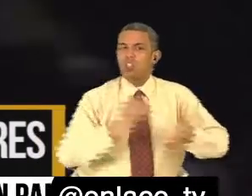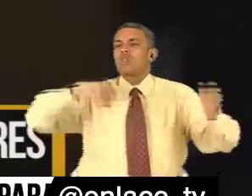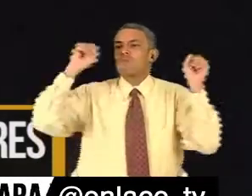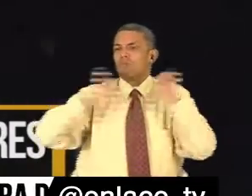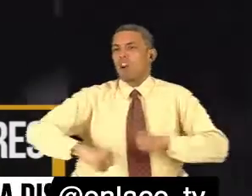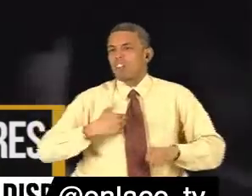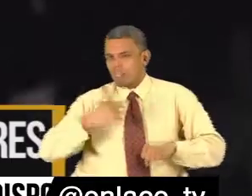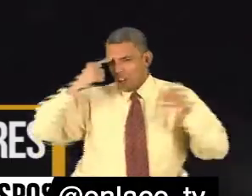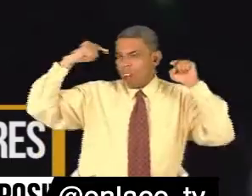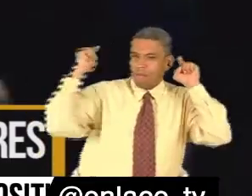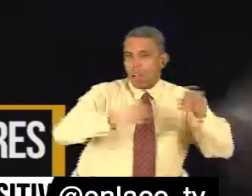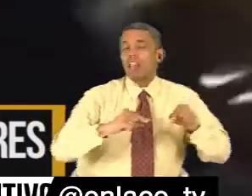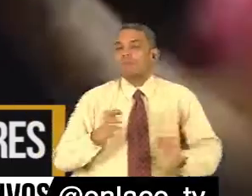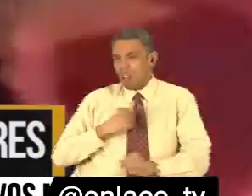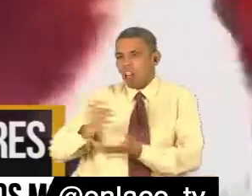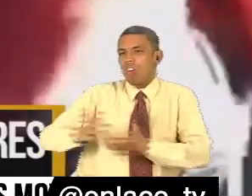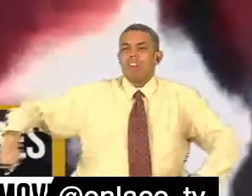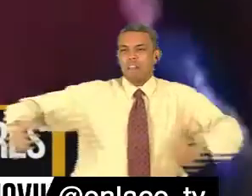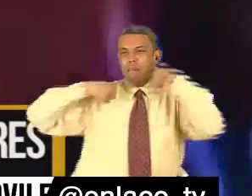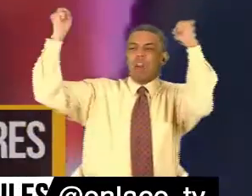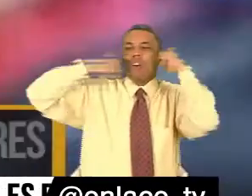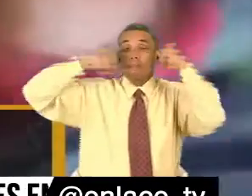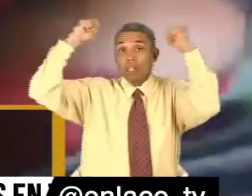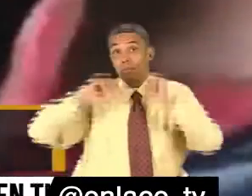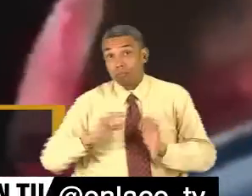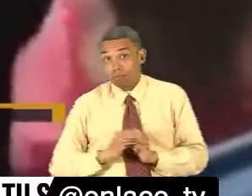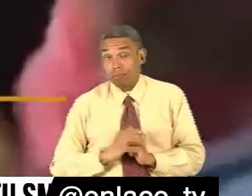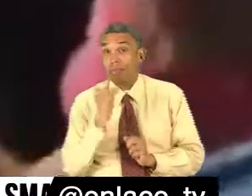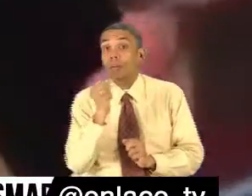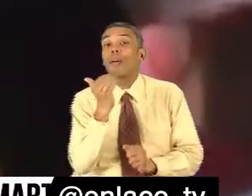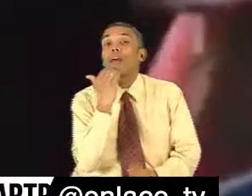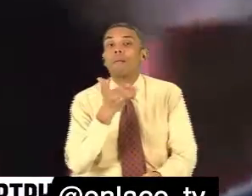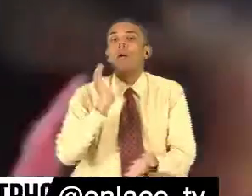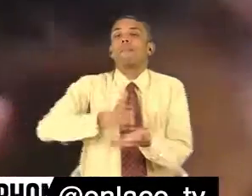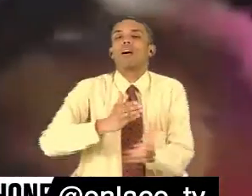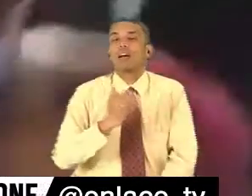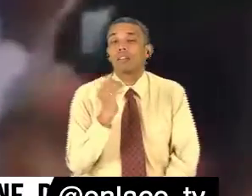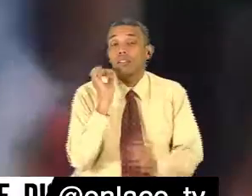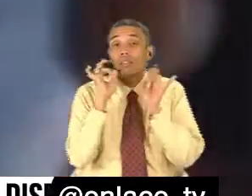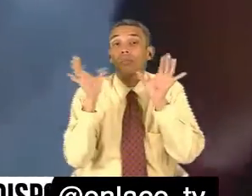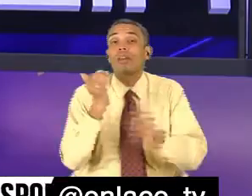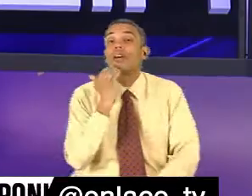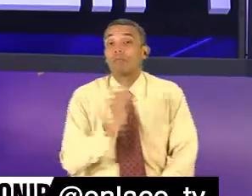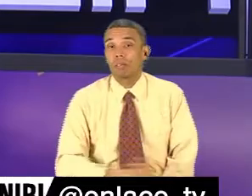detener de manera pacífica la situación, que pudo haber terminado quizá en un hecho que lamentar.